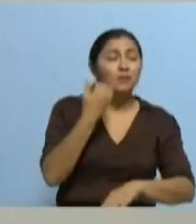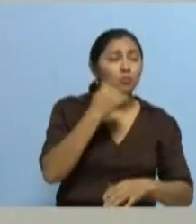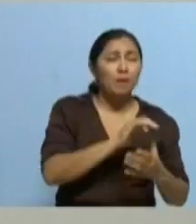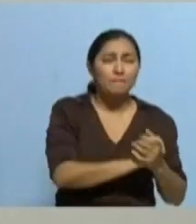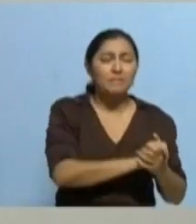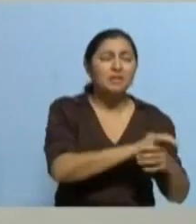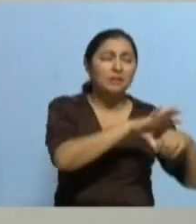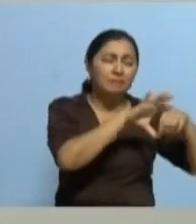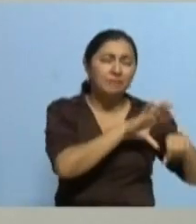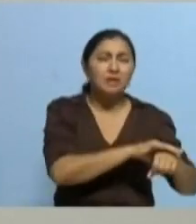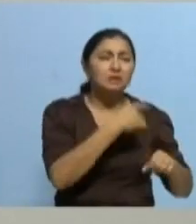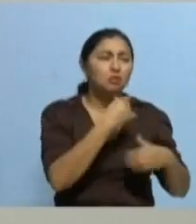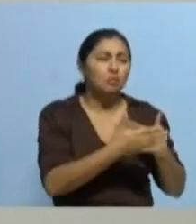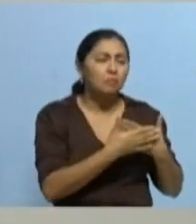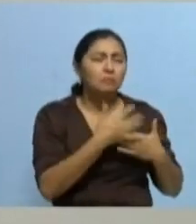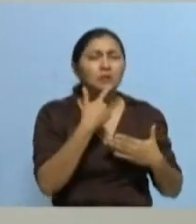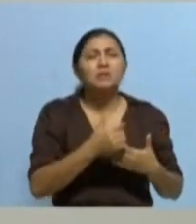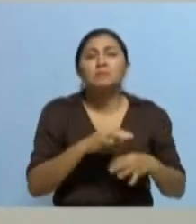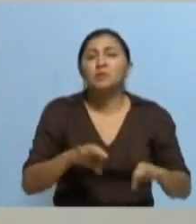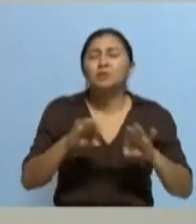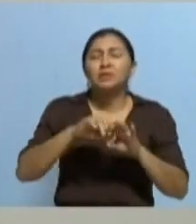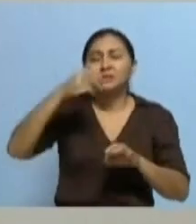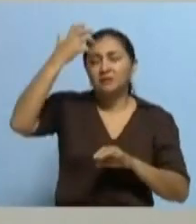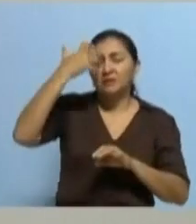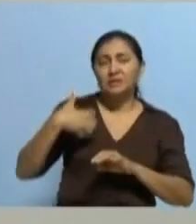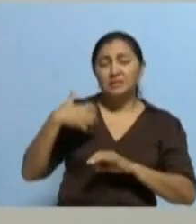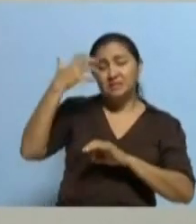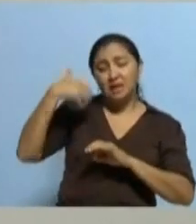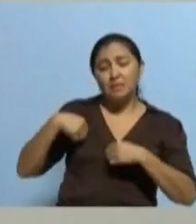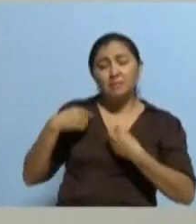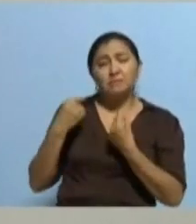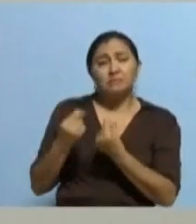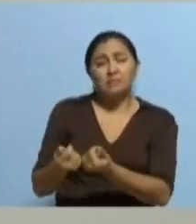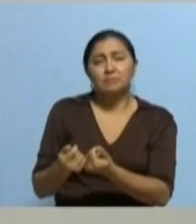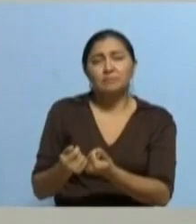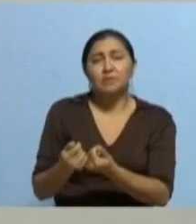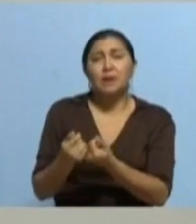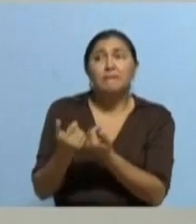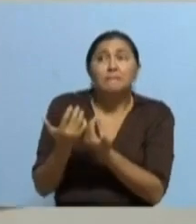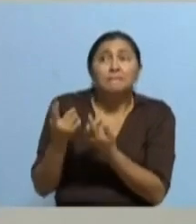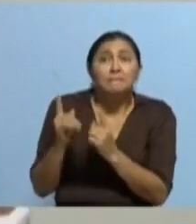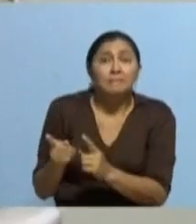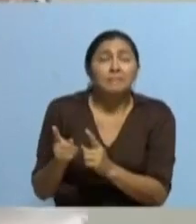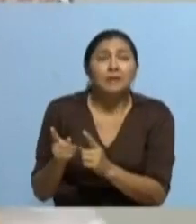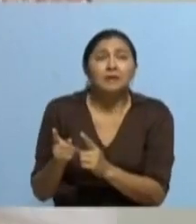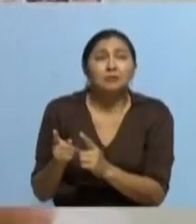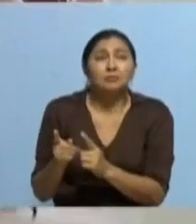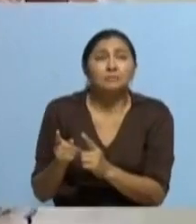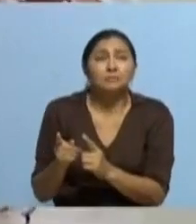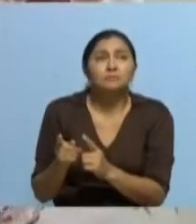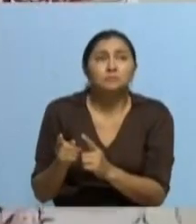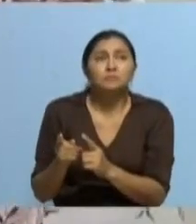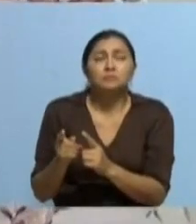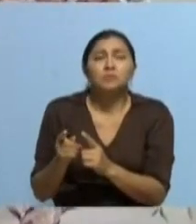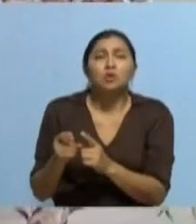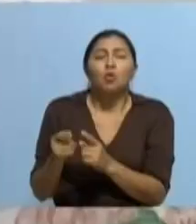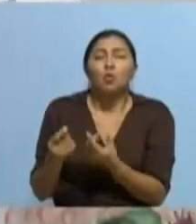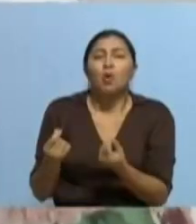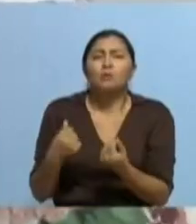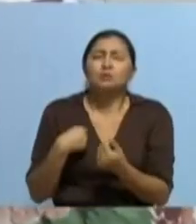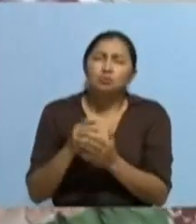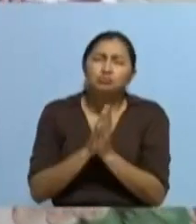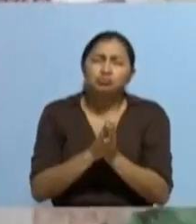esa gammagrafía lo más pronto. Entonces hicimos la colaboración y me lo dejaron en